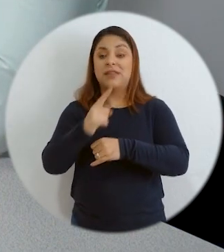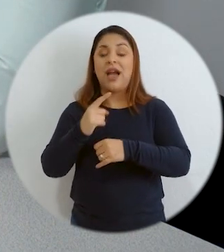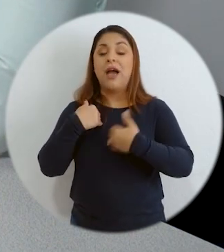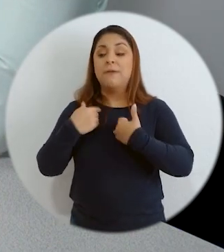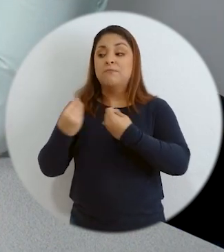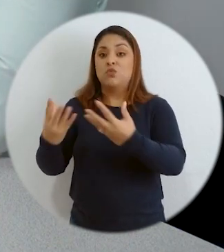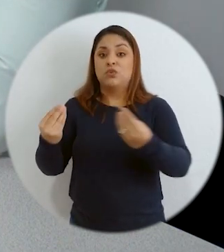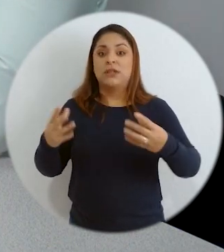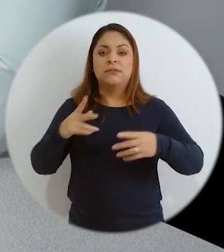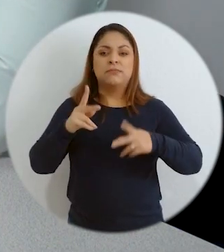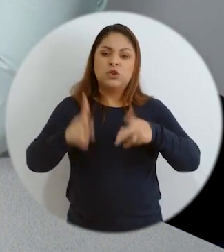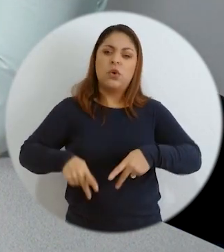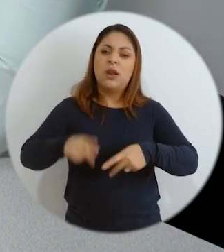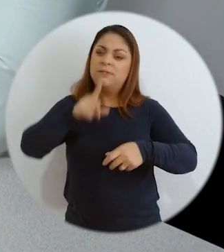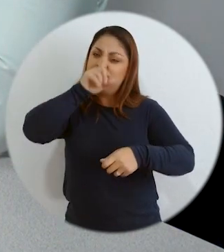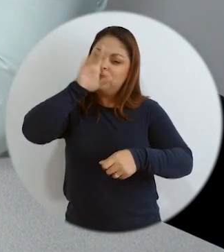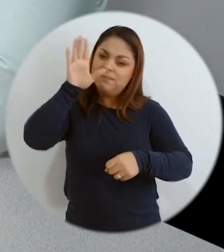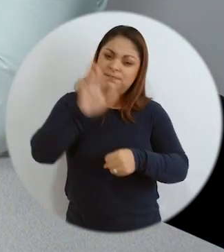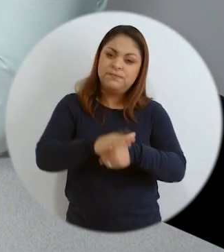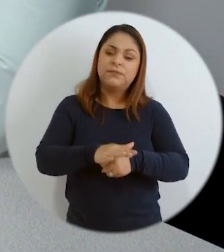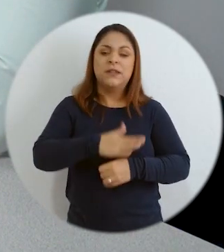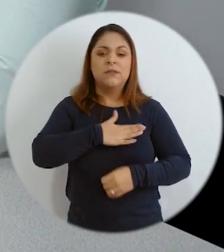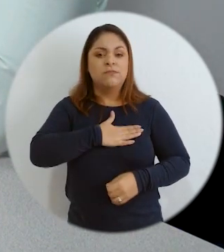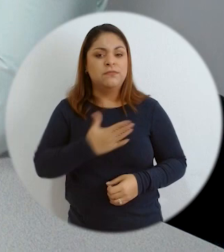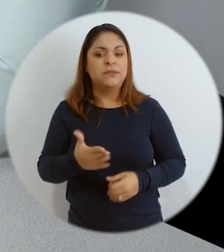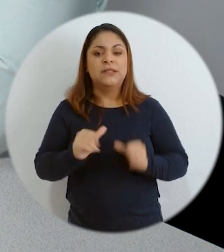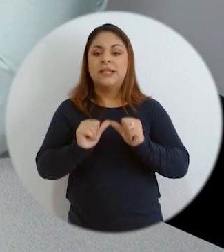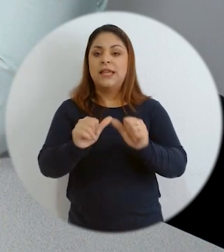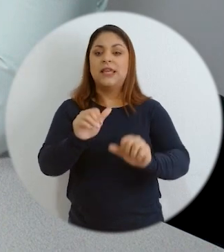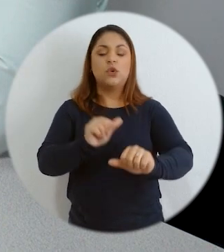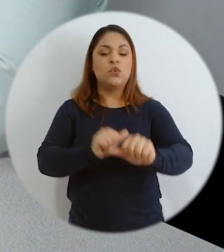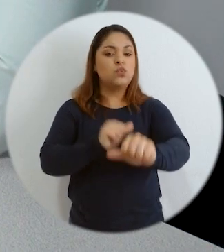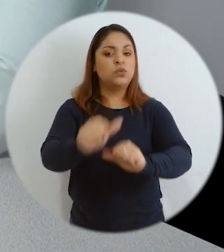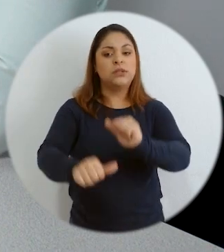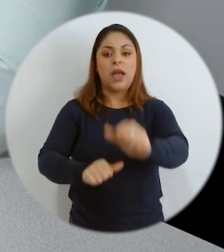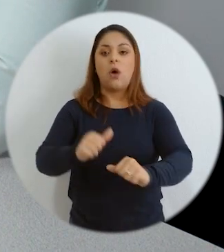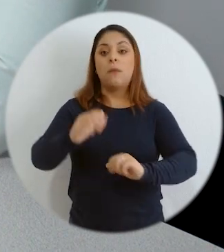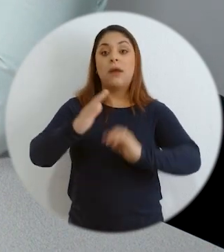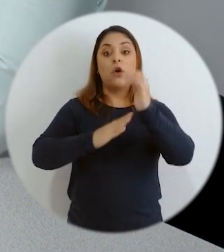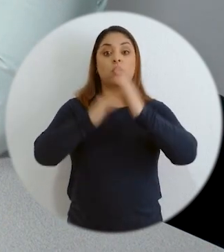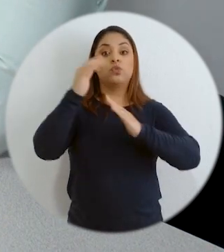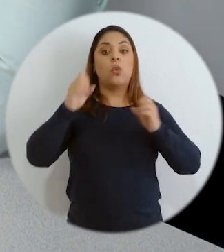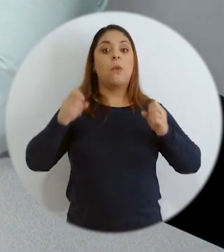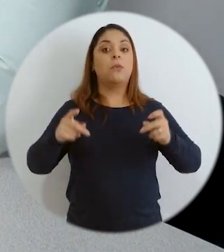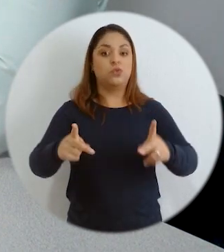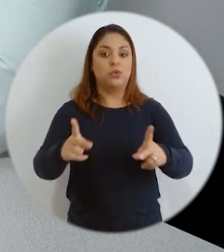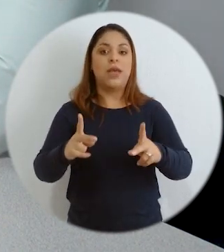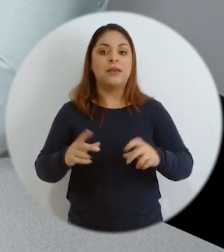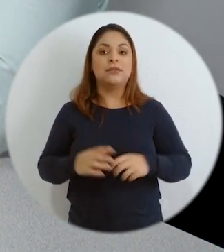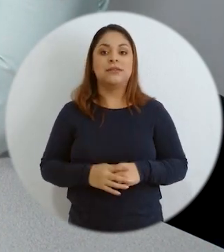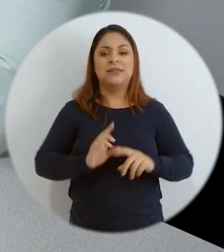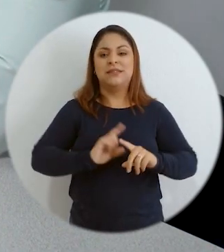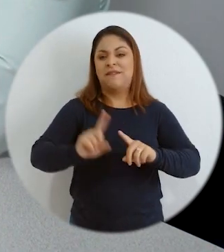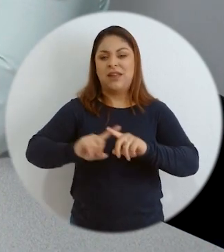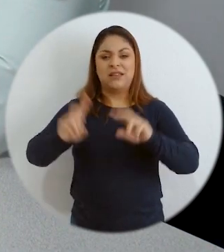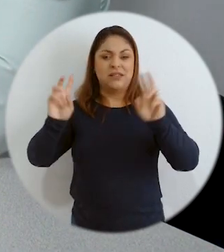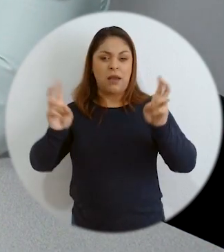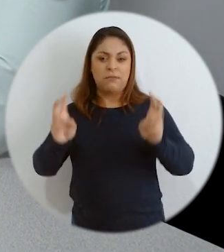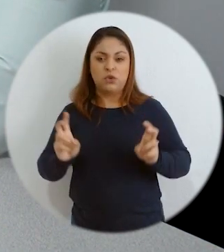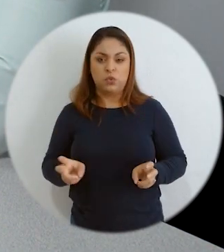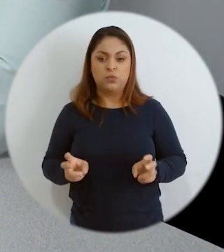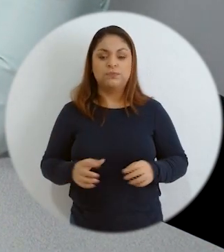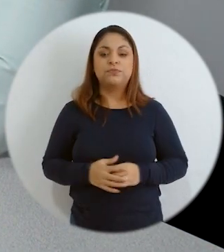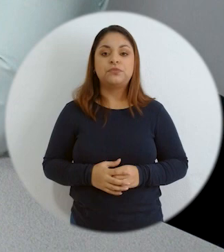organizaciones. Dichosamente hay muchísimas personas comprometidas con disposición de seguir luchando para construir estas oportunidades desde